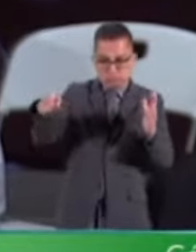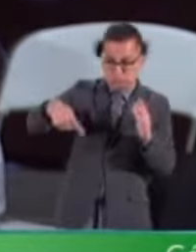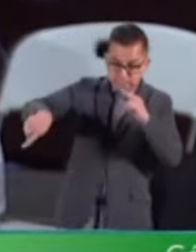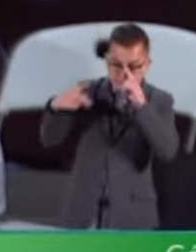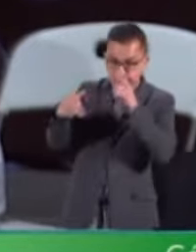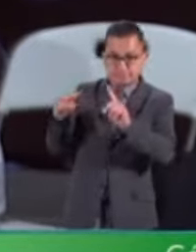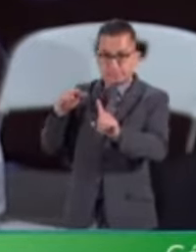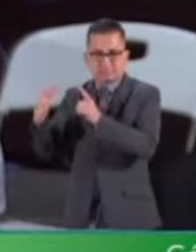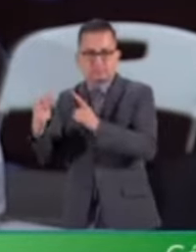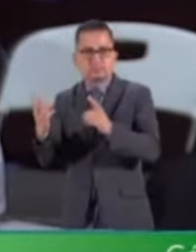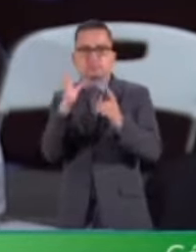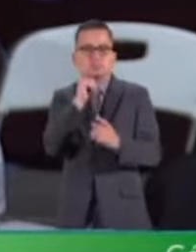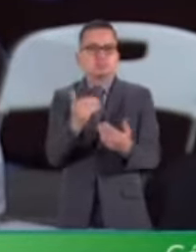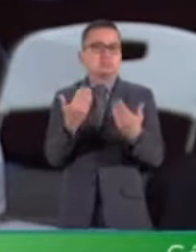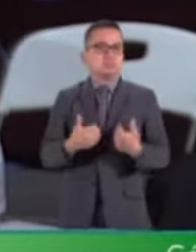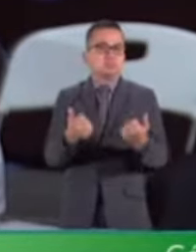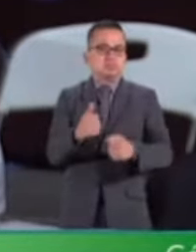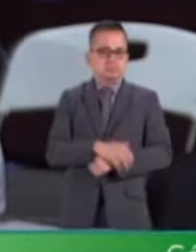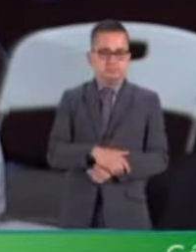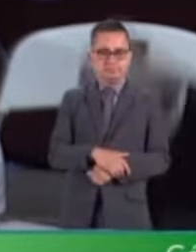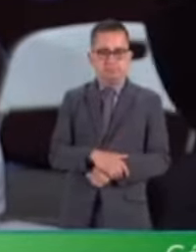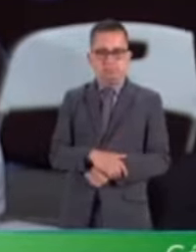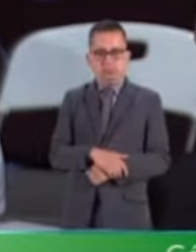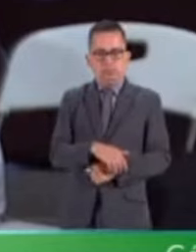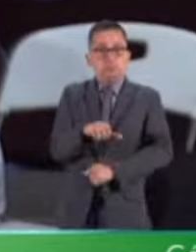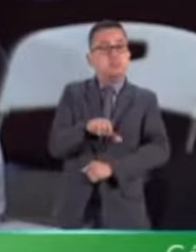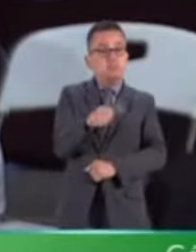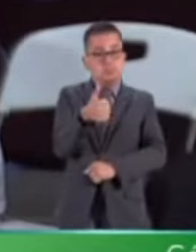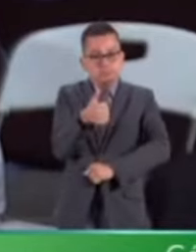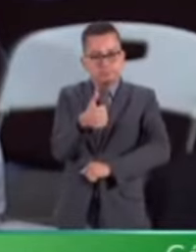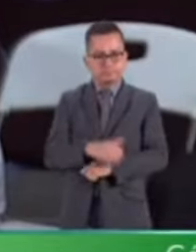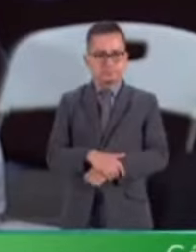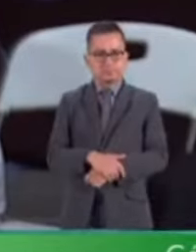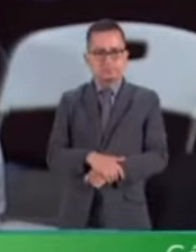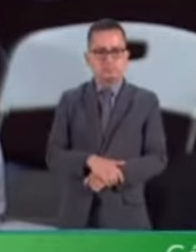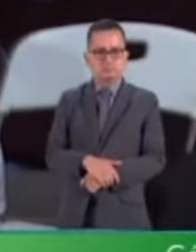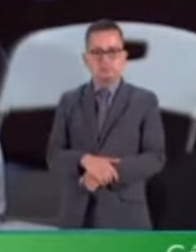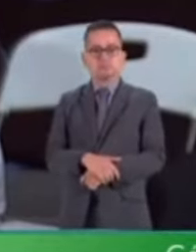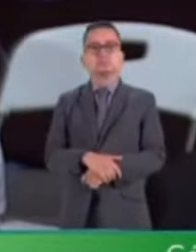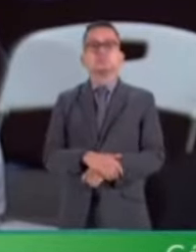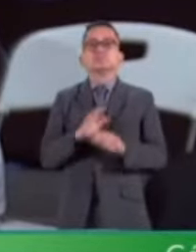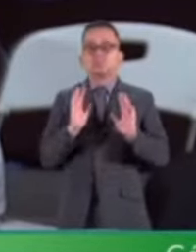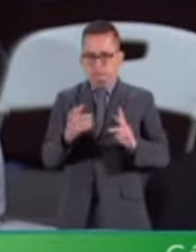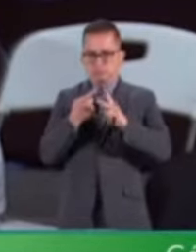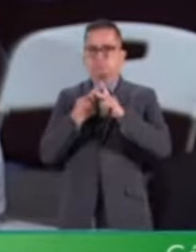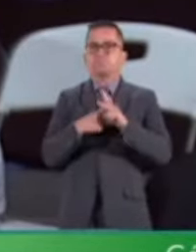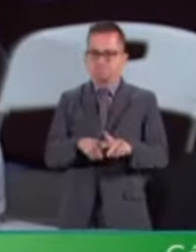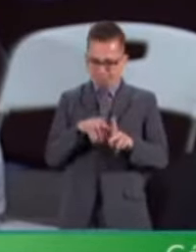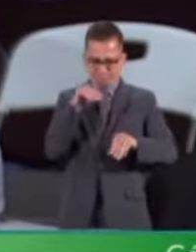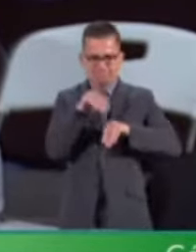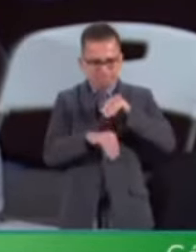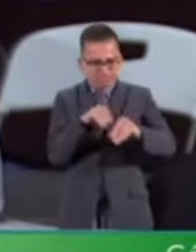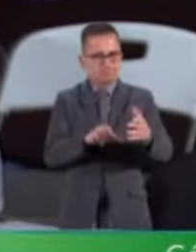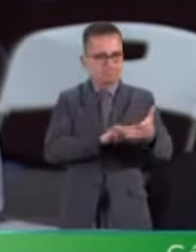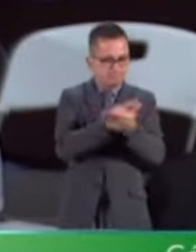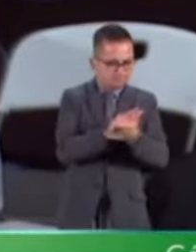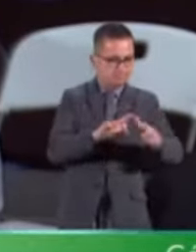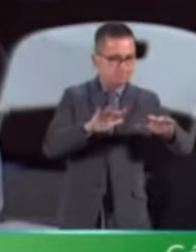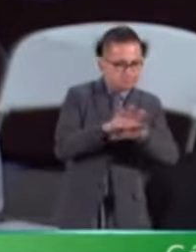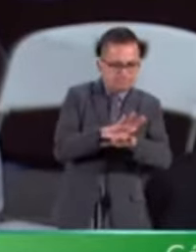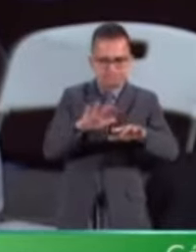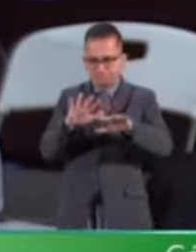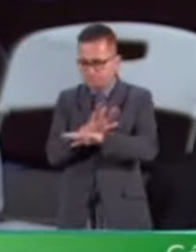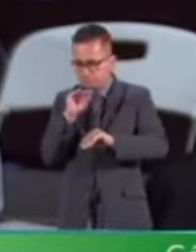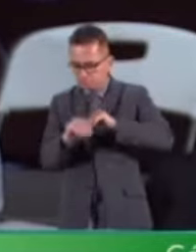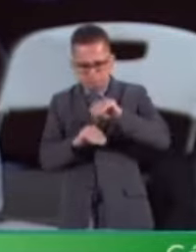criterios neoliberales. Onceava, ha empezado a construirse el andamiaje jurídico de